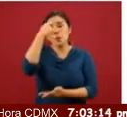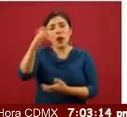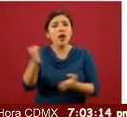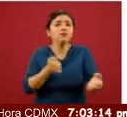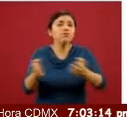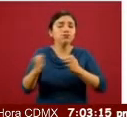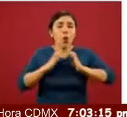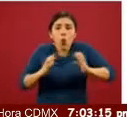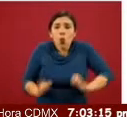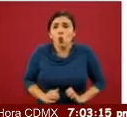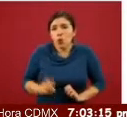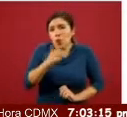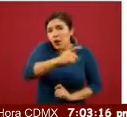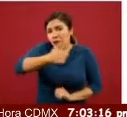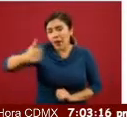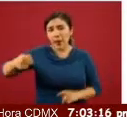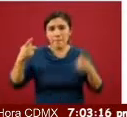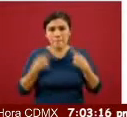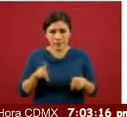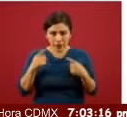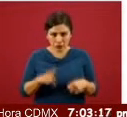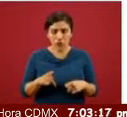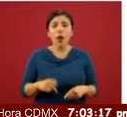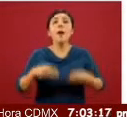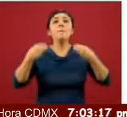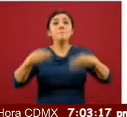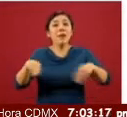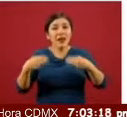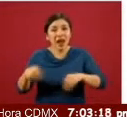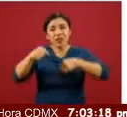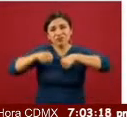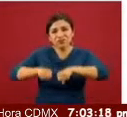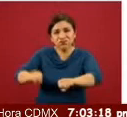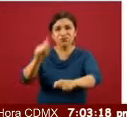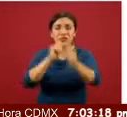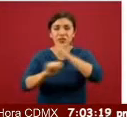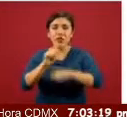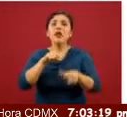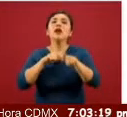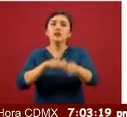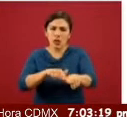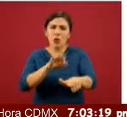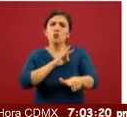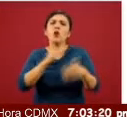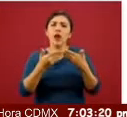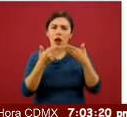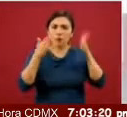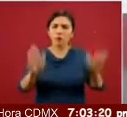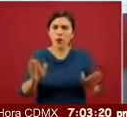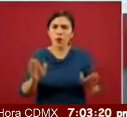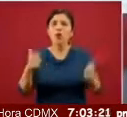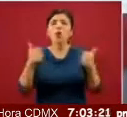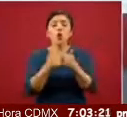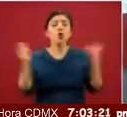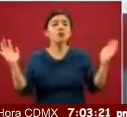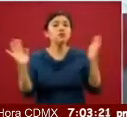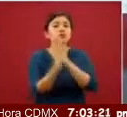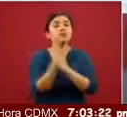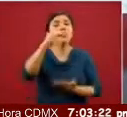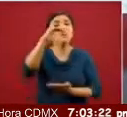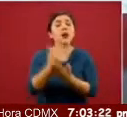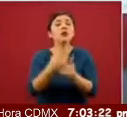actividad física de las personas. Los mercados y supermercados pueden continuar abiertos con un aforo reducido a la